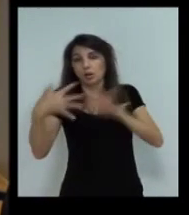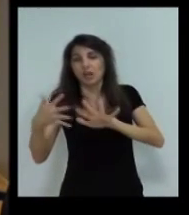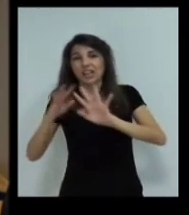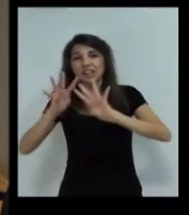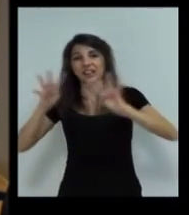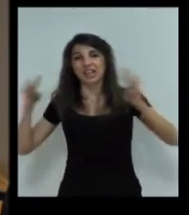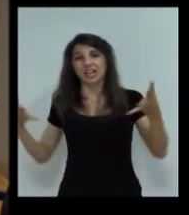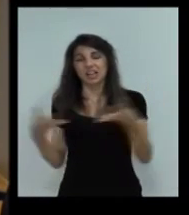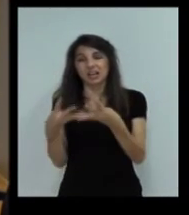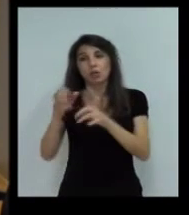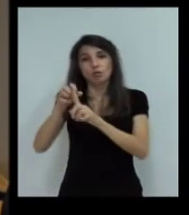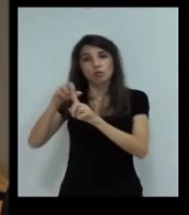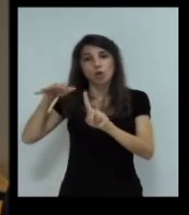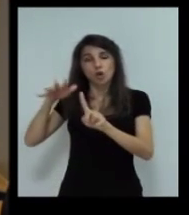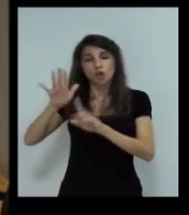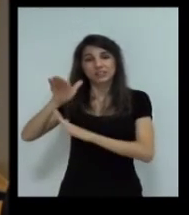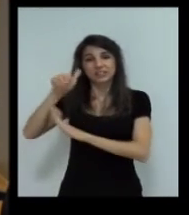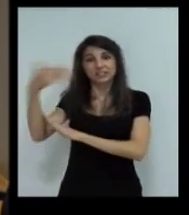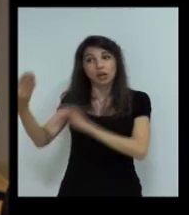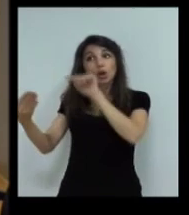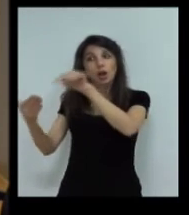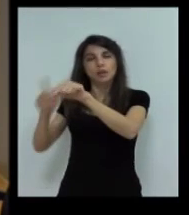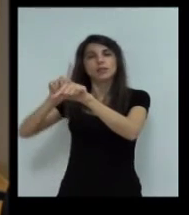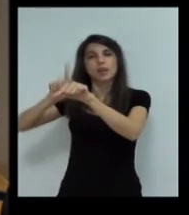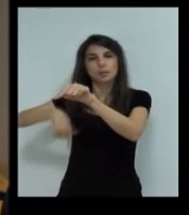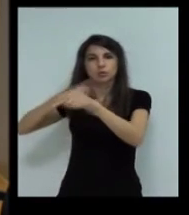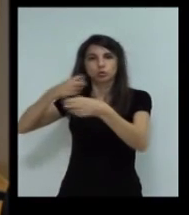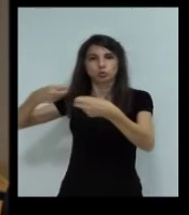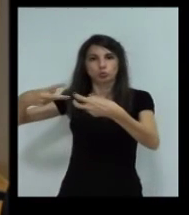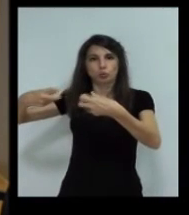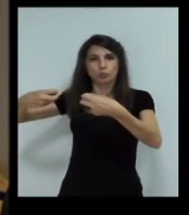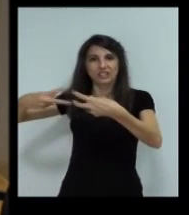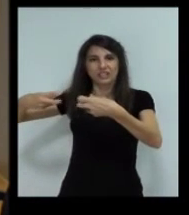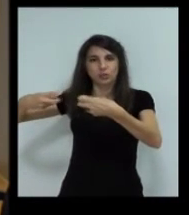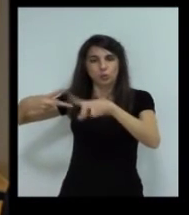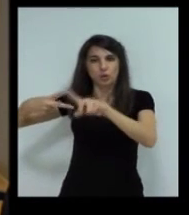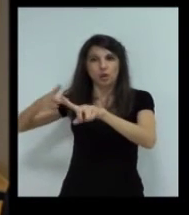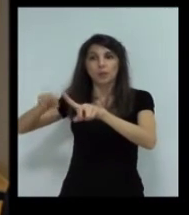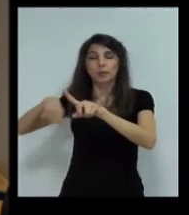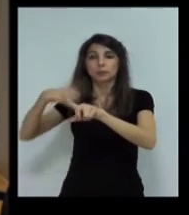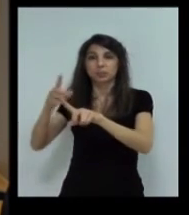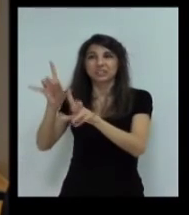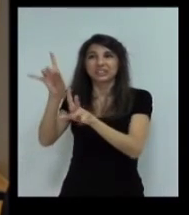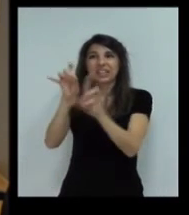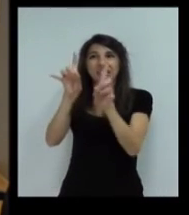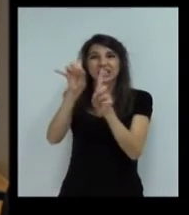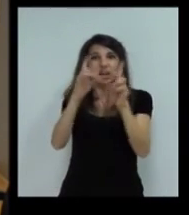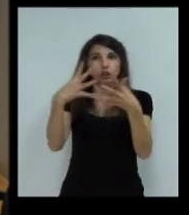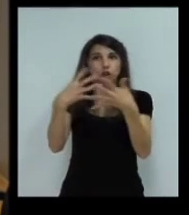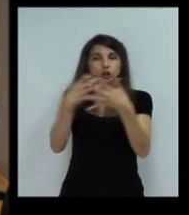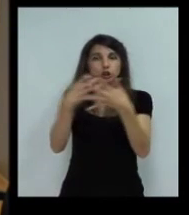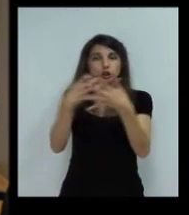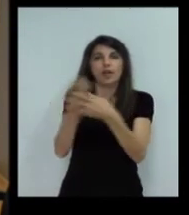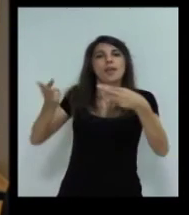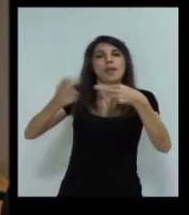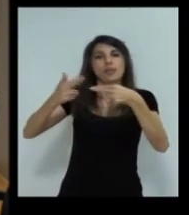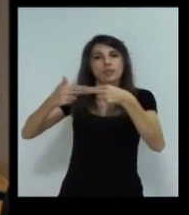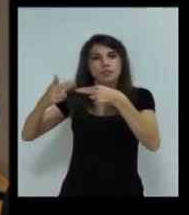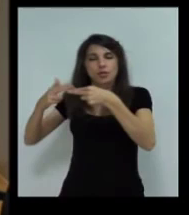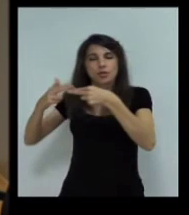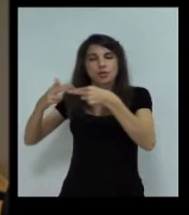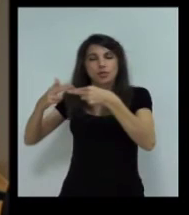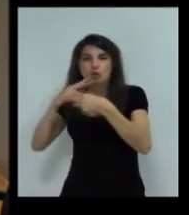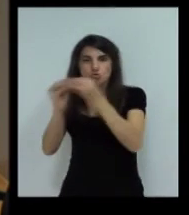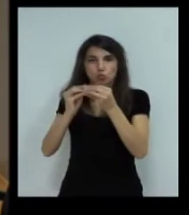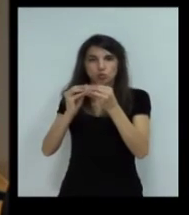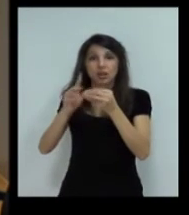escenario externo donde se está subtitulando, regresan las señales, se componen todas en una edición conjunta y salen en streaming en directo,